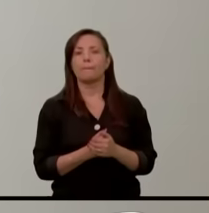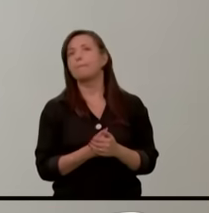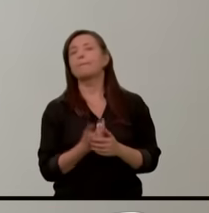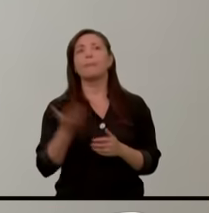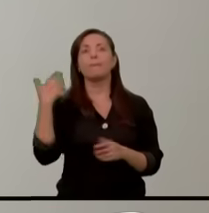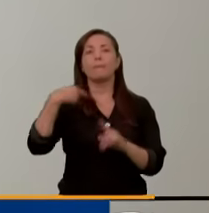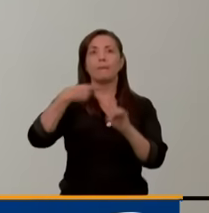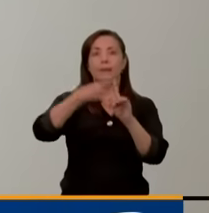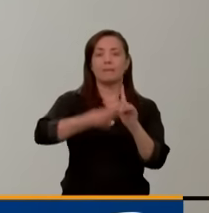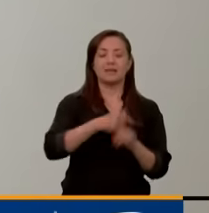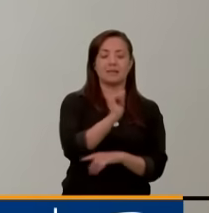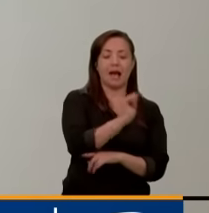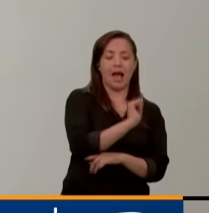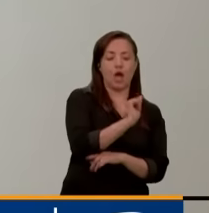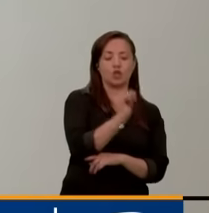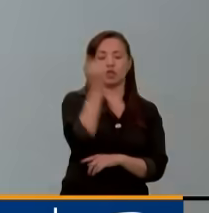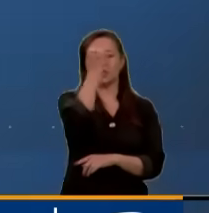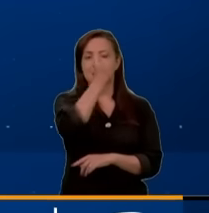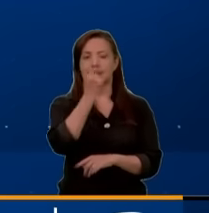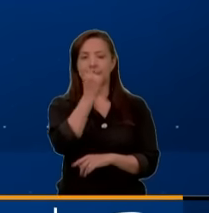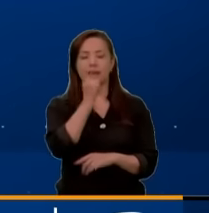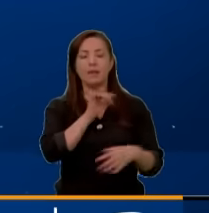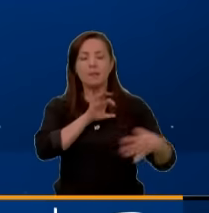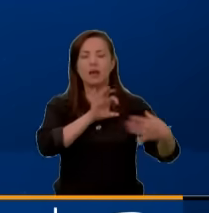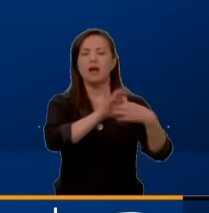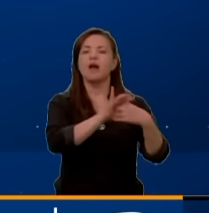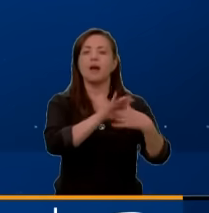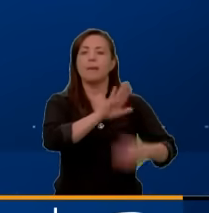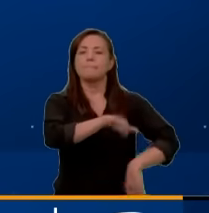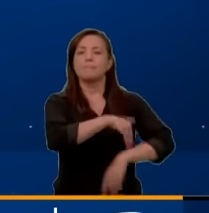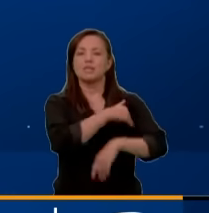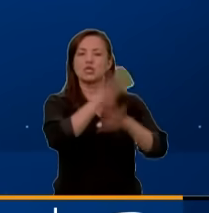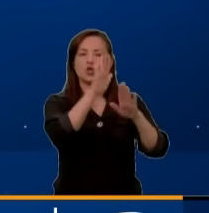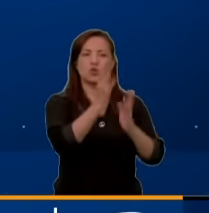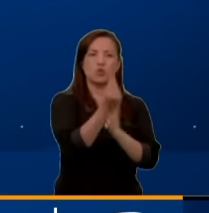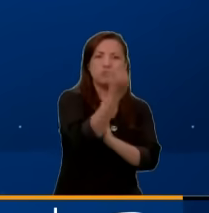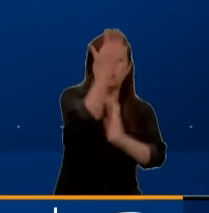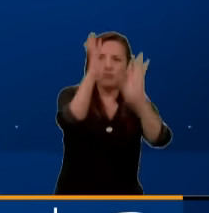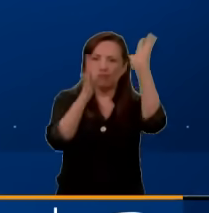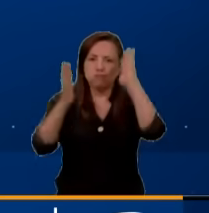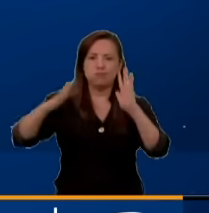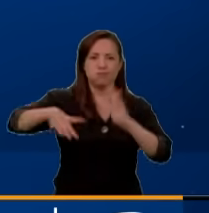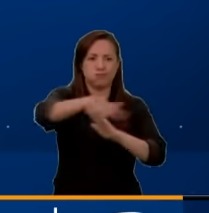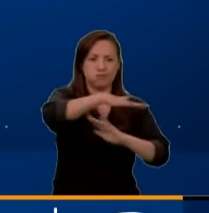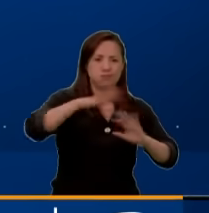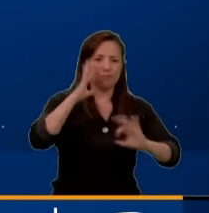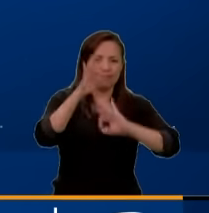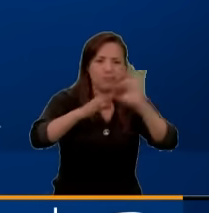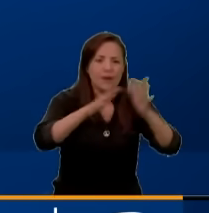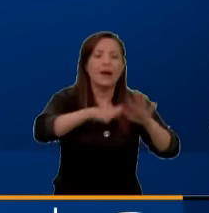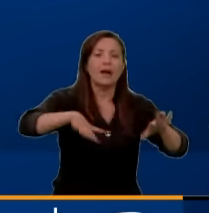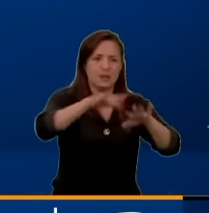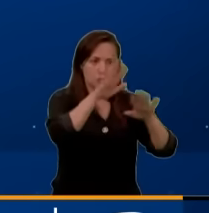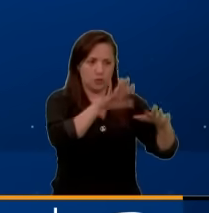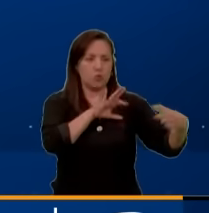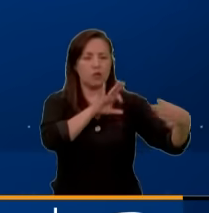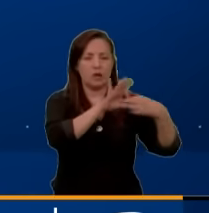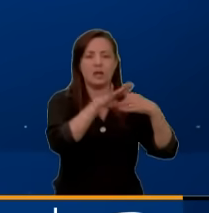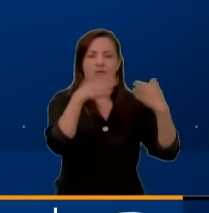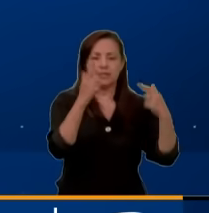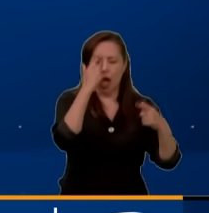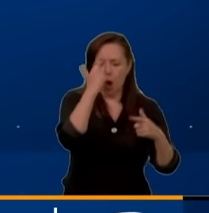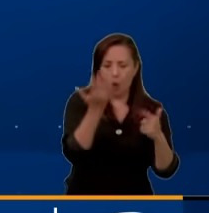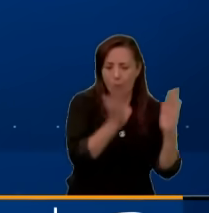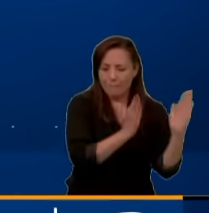meses de agosto y septiembre, junto con el Ministerio del Medio Ambiente, generamos los diferentes planes de choque para